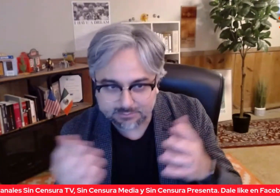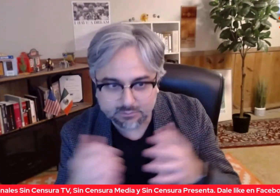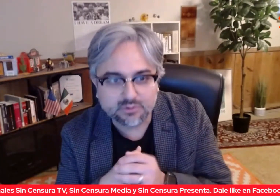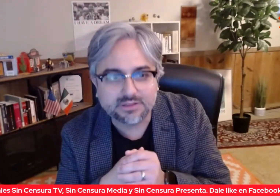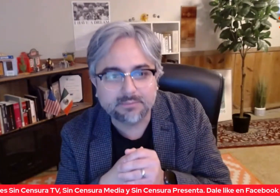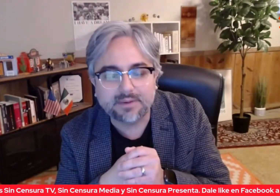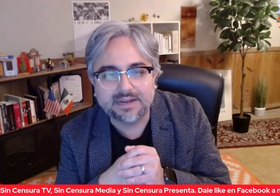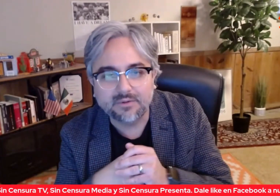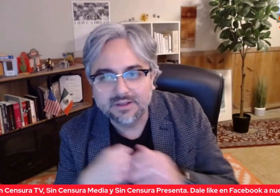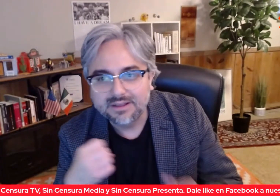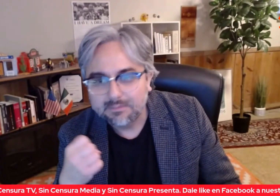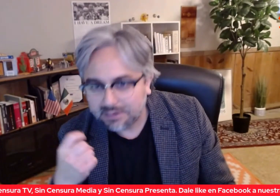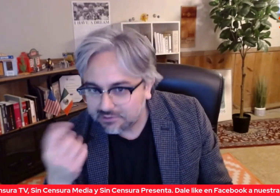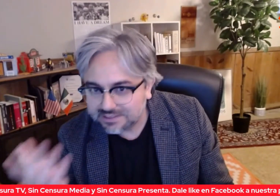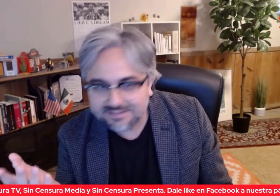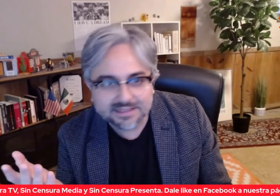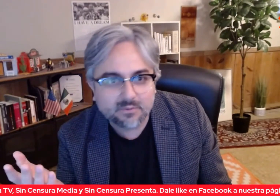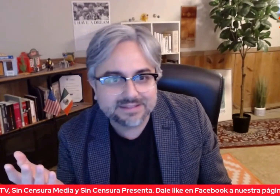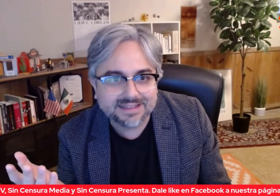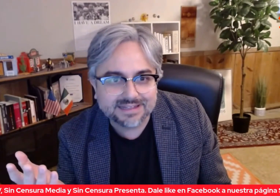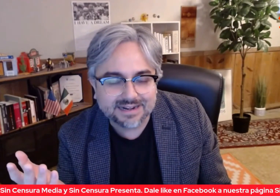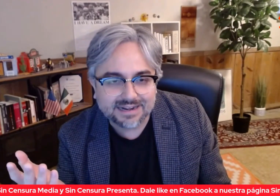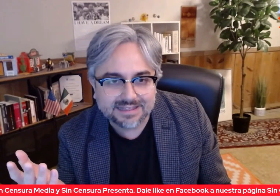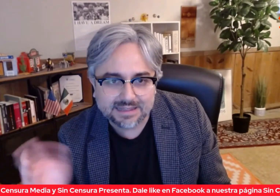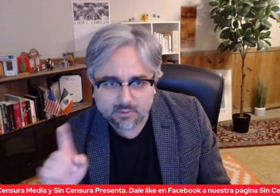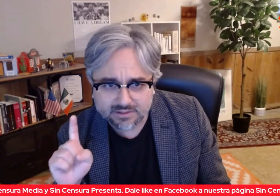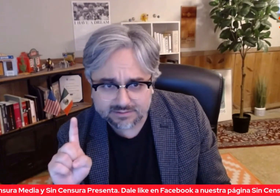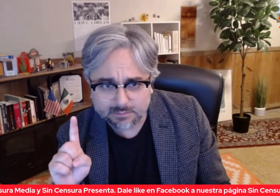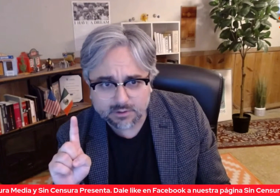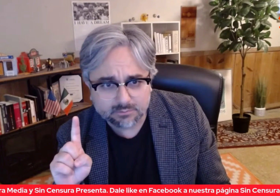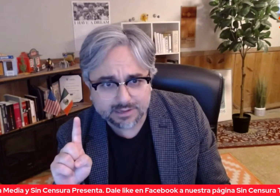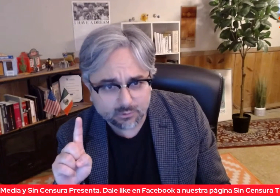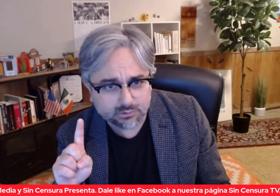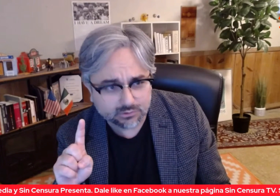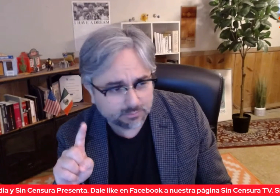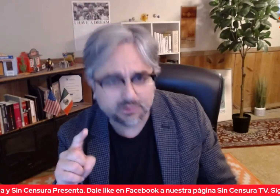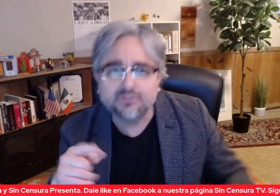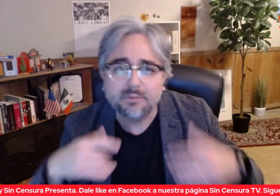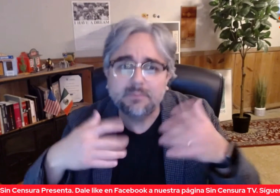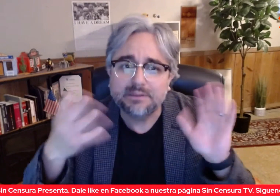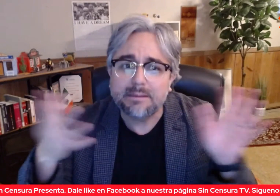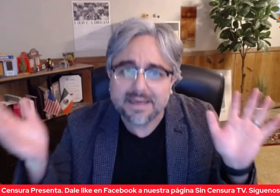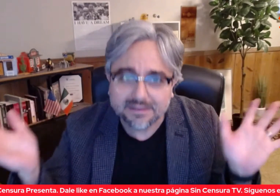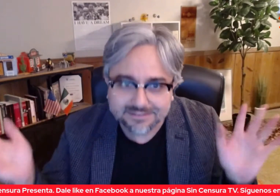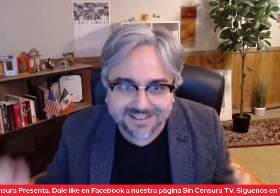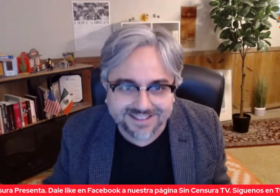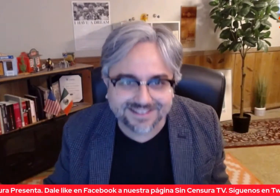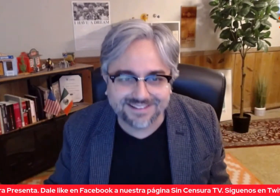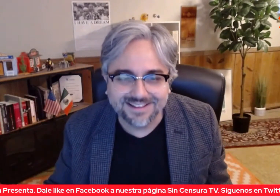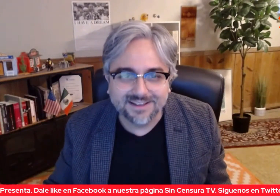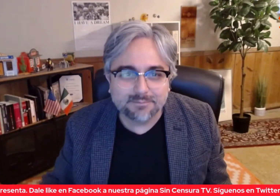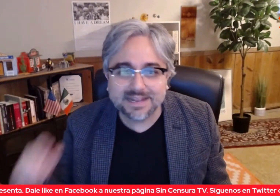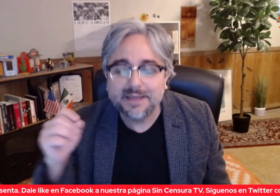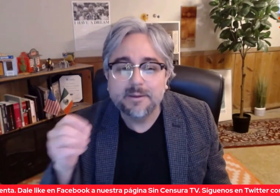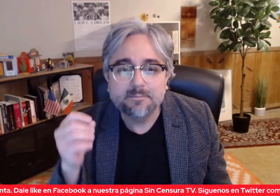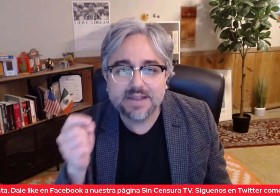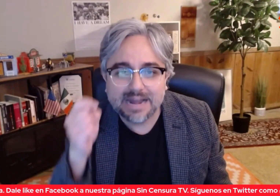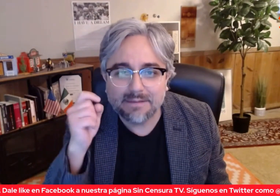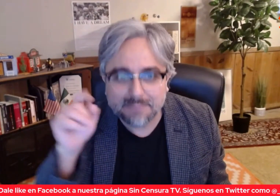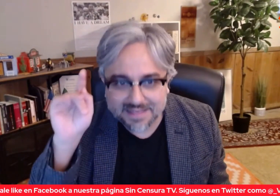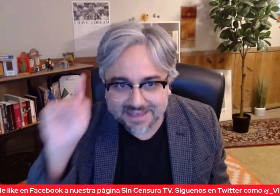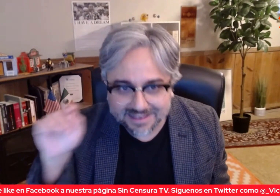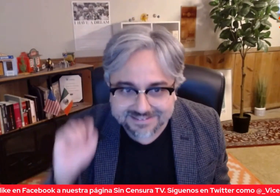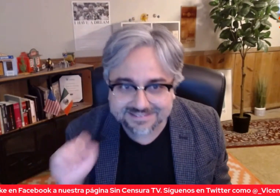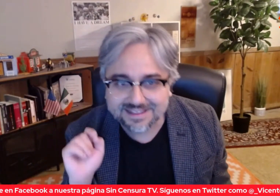mandé desde muy, muy temprano, para que usted se dé cuenta de la realidad. Acuérdense, este programa es para adultos, por eso es que hablamos de mamadas. mire